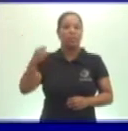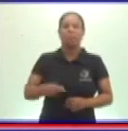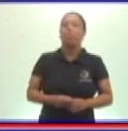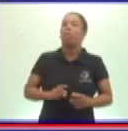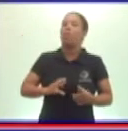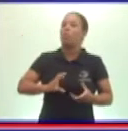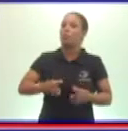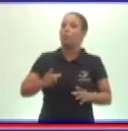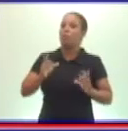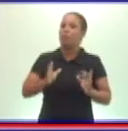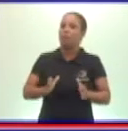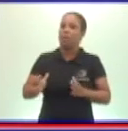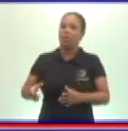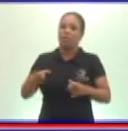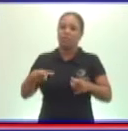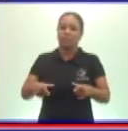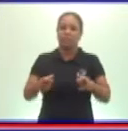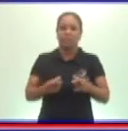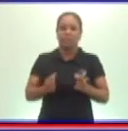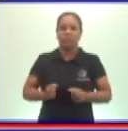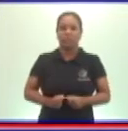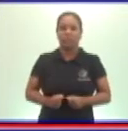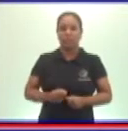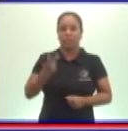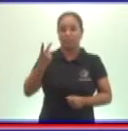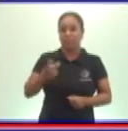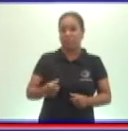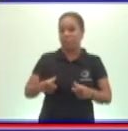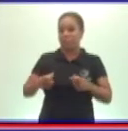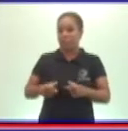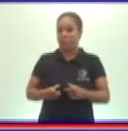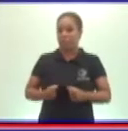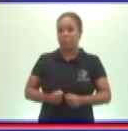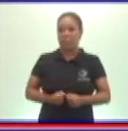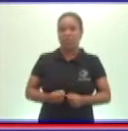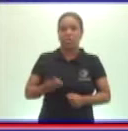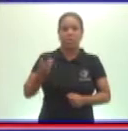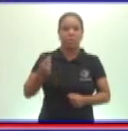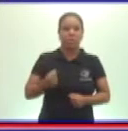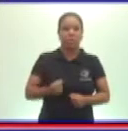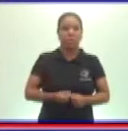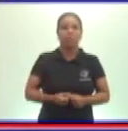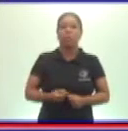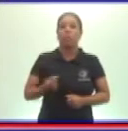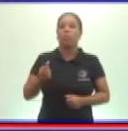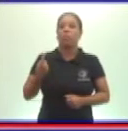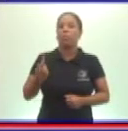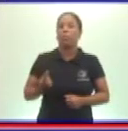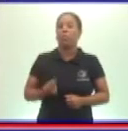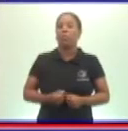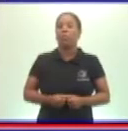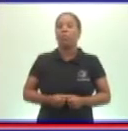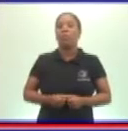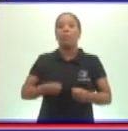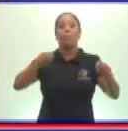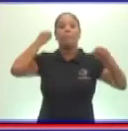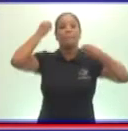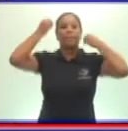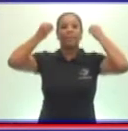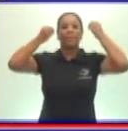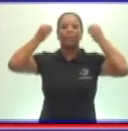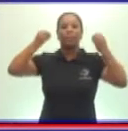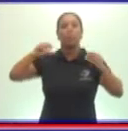En una segunda unidad, en este caso la unidad número 1, ustedes comenzarán a estudiar el pensamiento universal